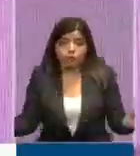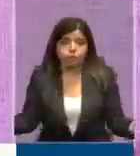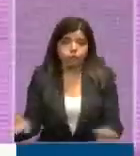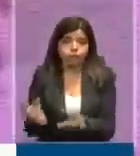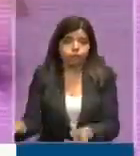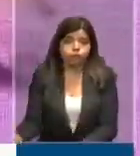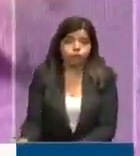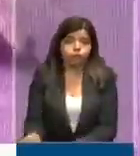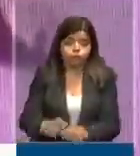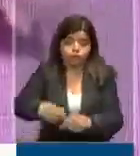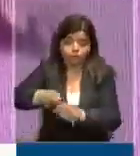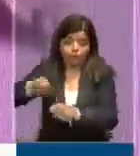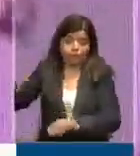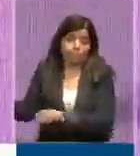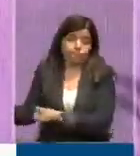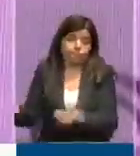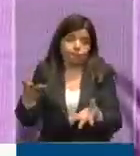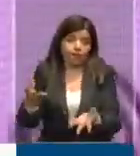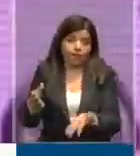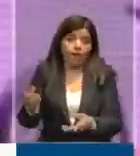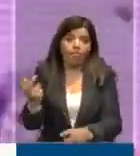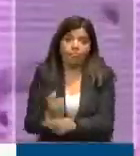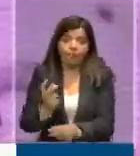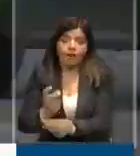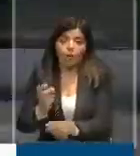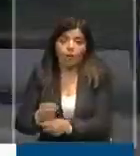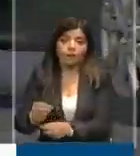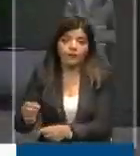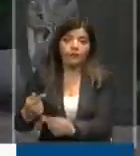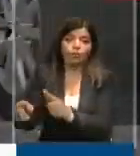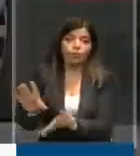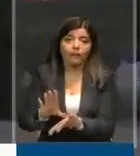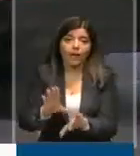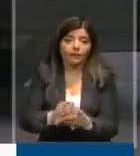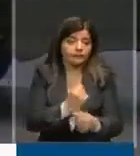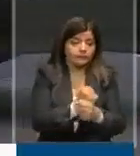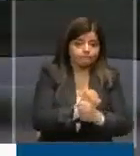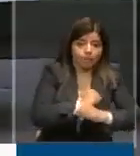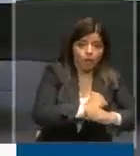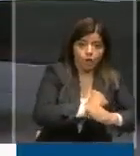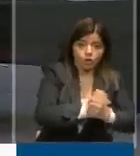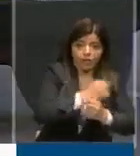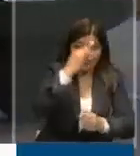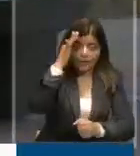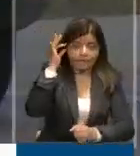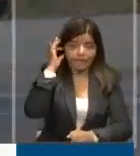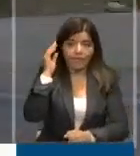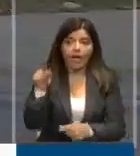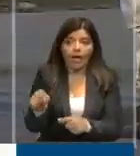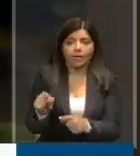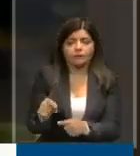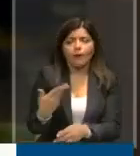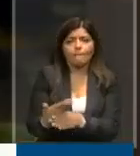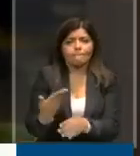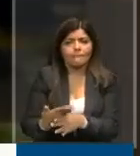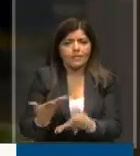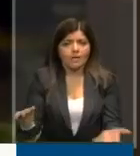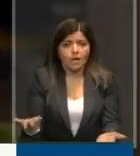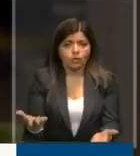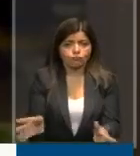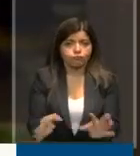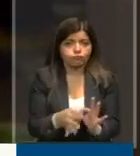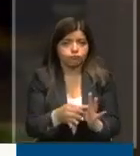parte de delincuentes extranjeros a una carabinera fue el detonante para una petición de algunos a coro. De que se